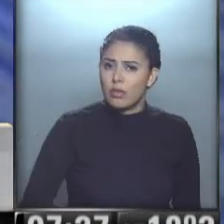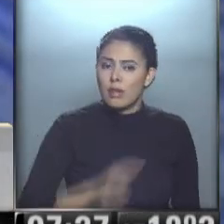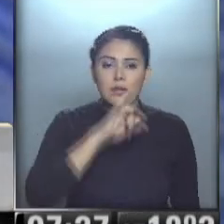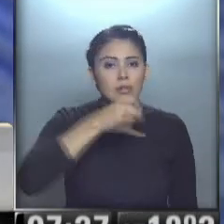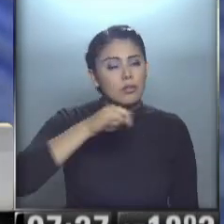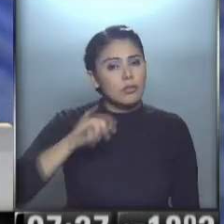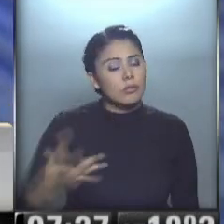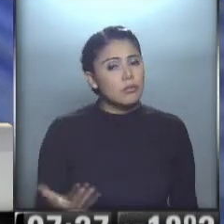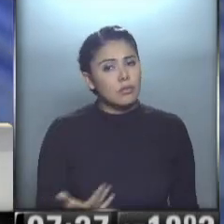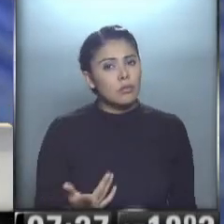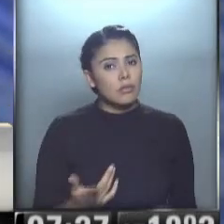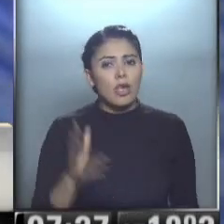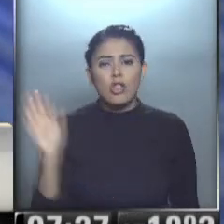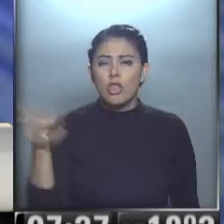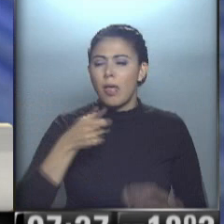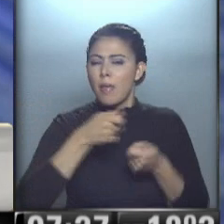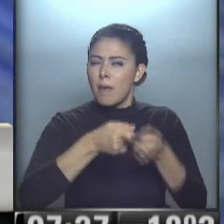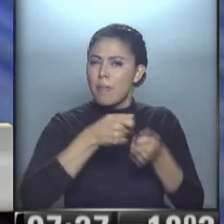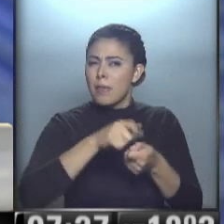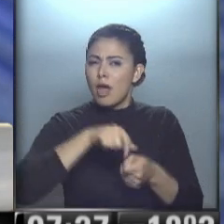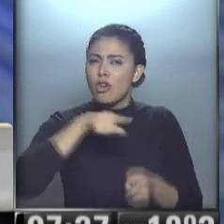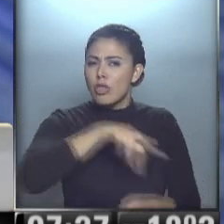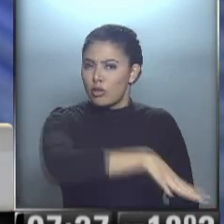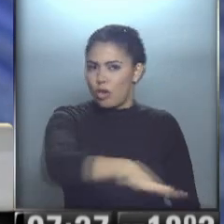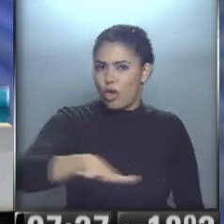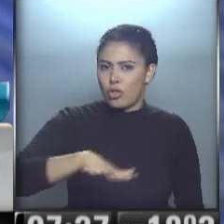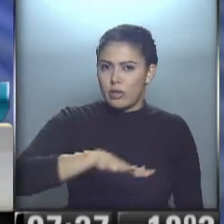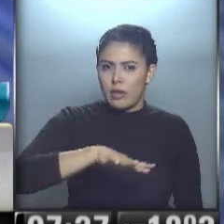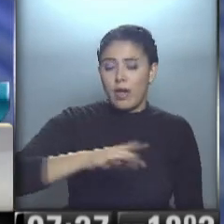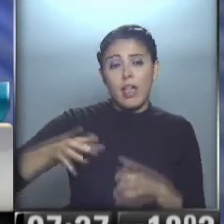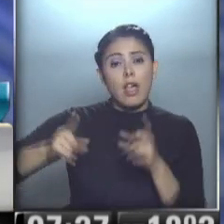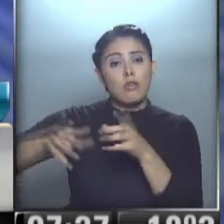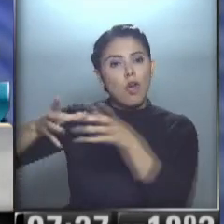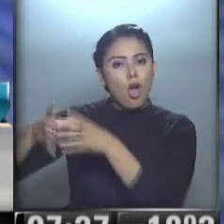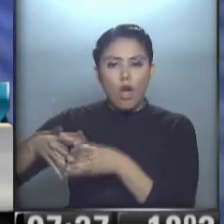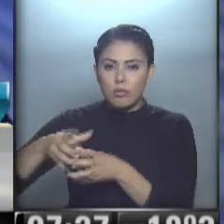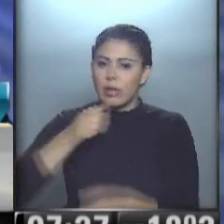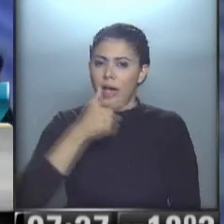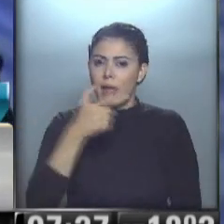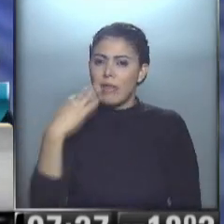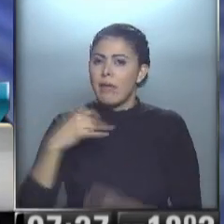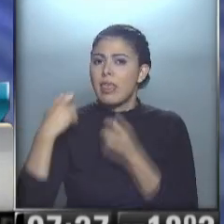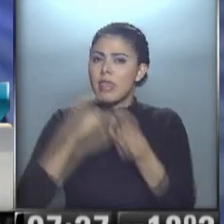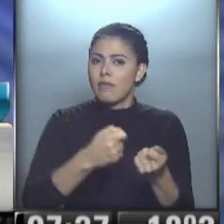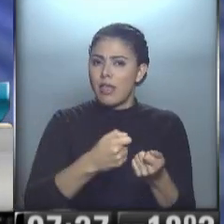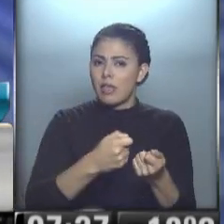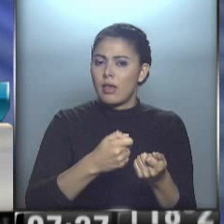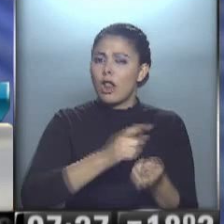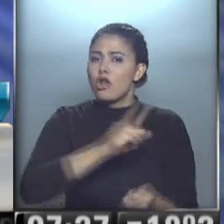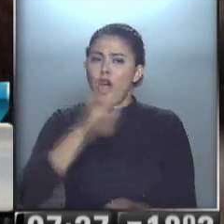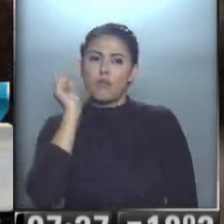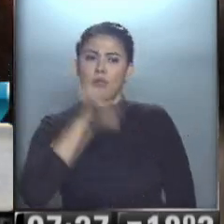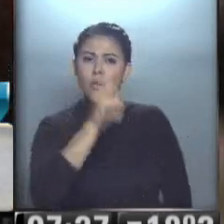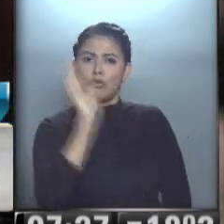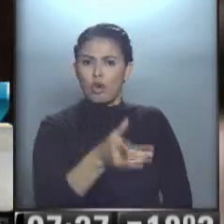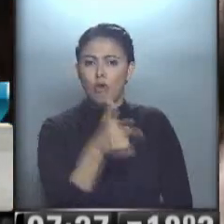dudas la extorsión a una sociedad por parte de aquellos que portan armas para defenderla y no para